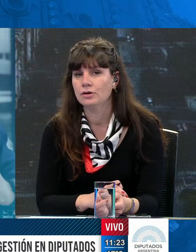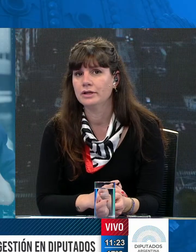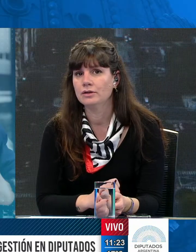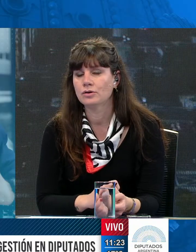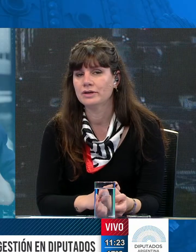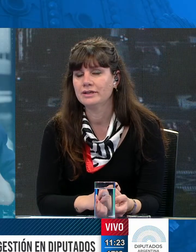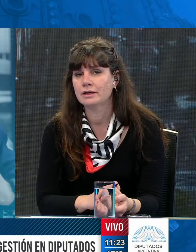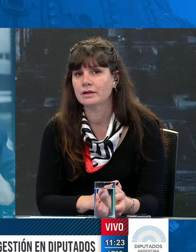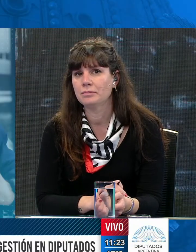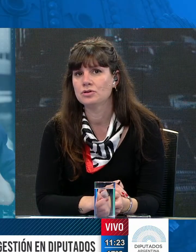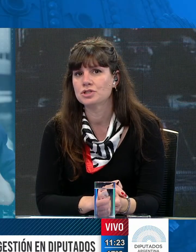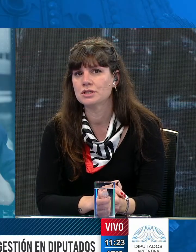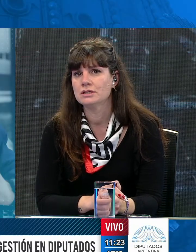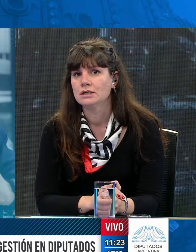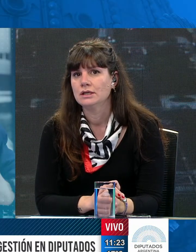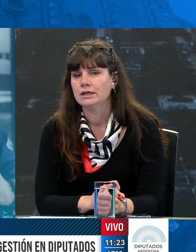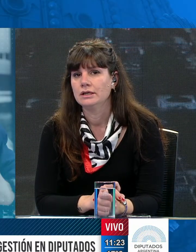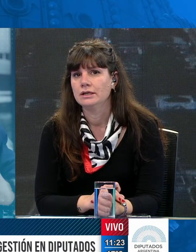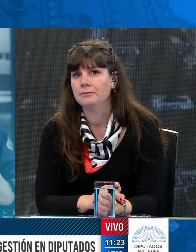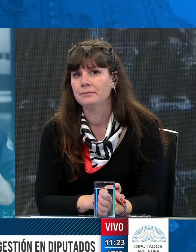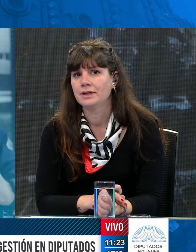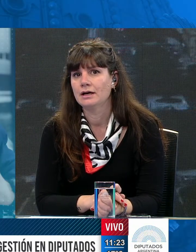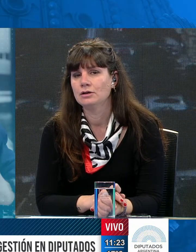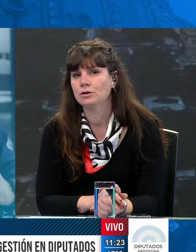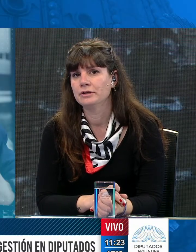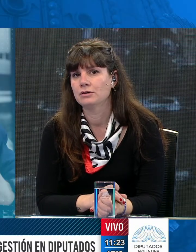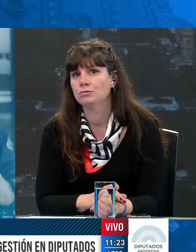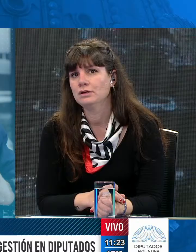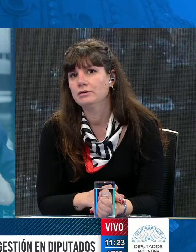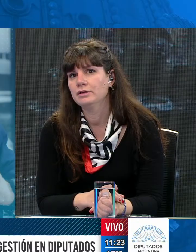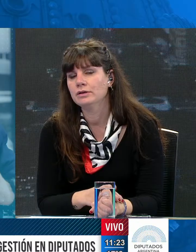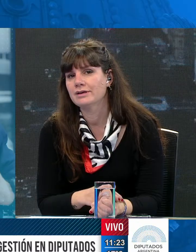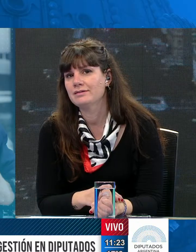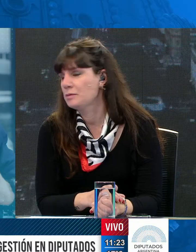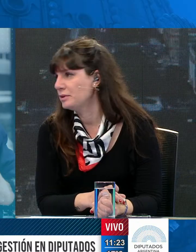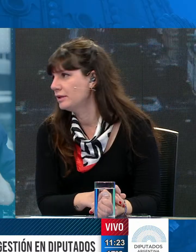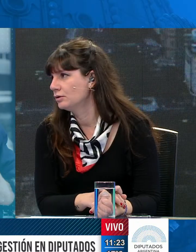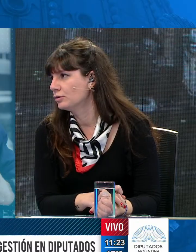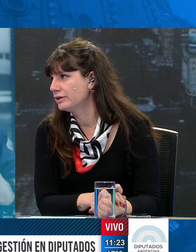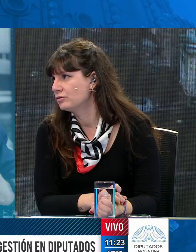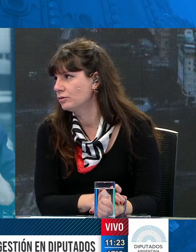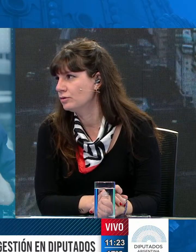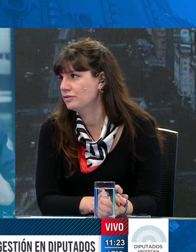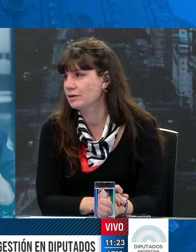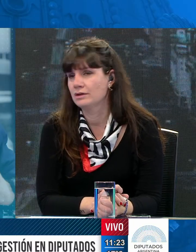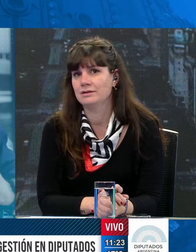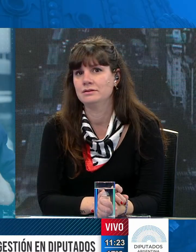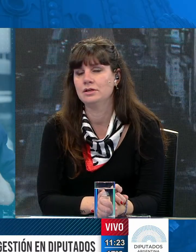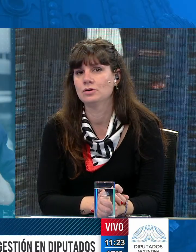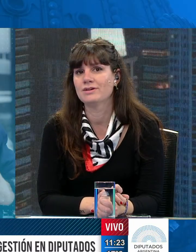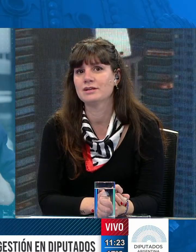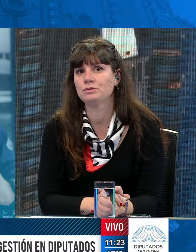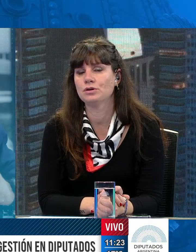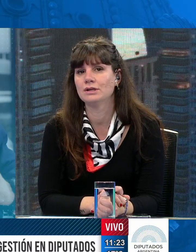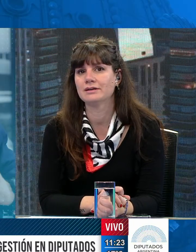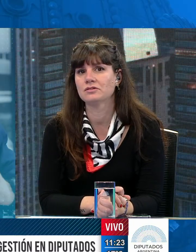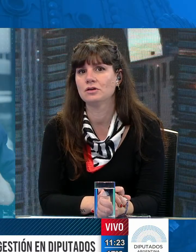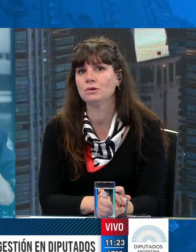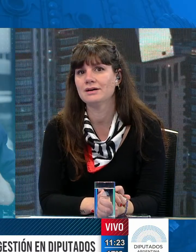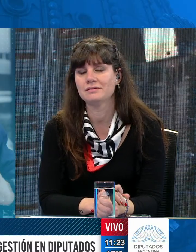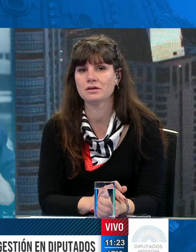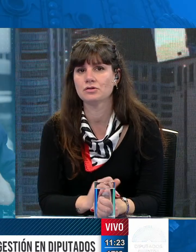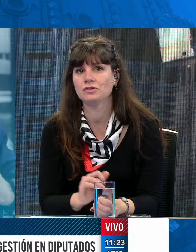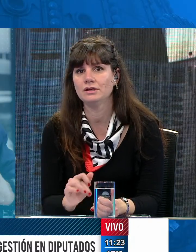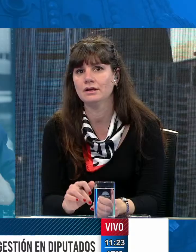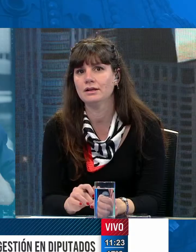De Loredo con este reproche al gobierno. Un de Loredo que se despide del Congreso, ¿no? No aceptó el tercer